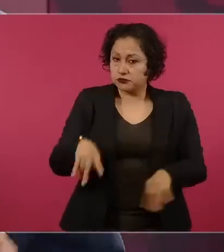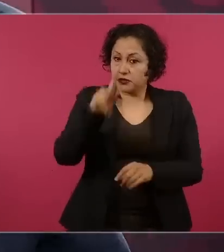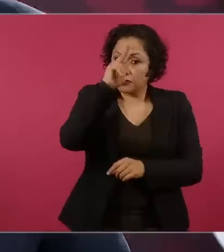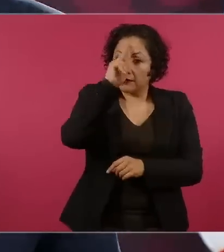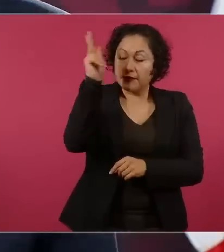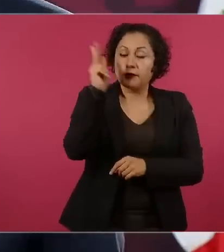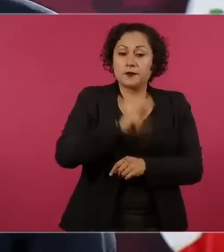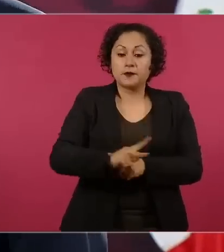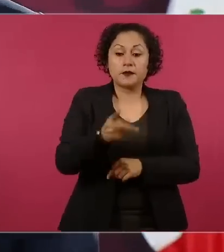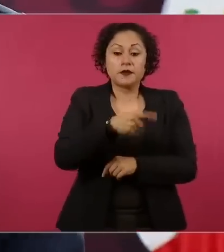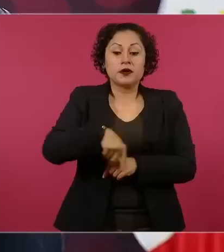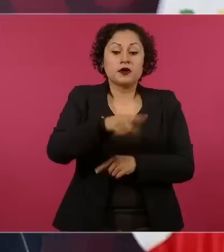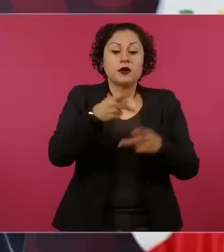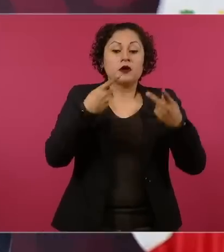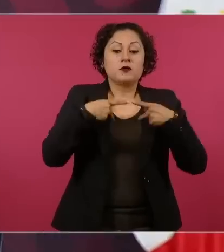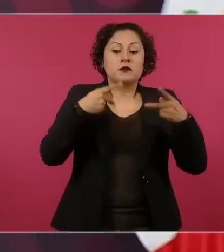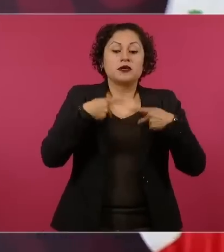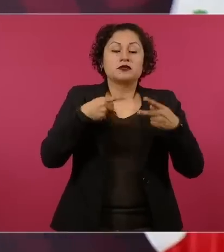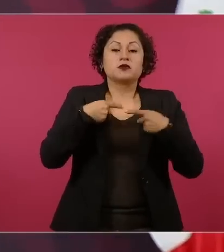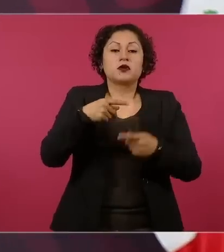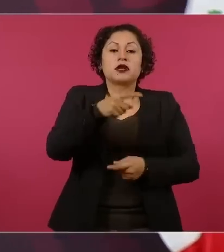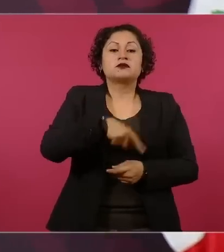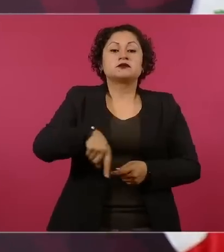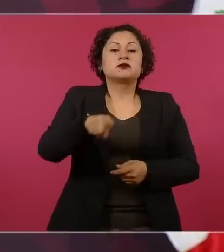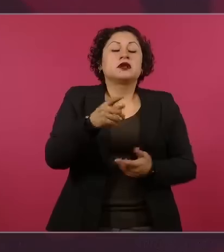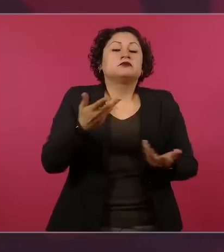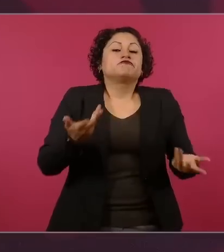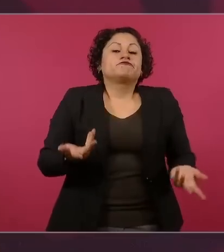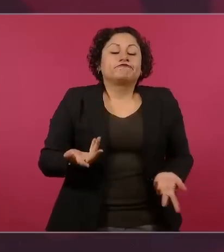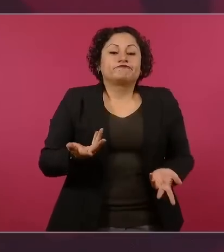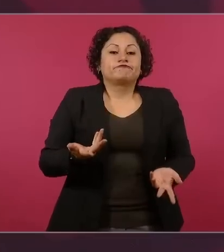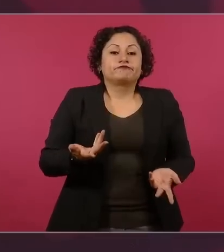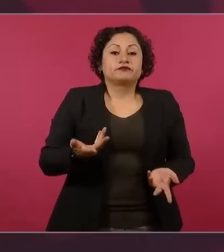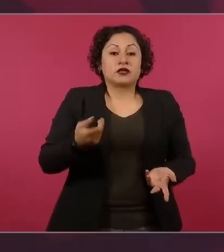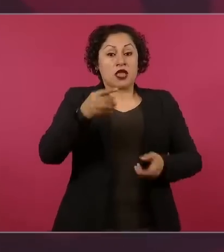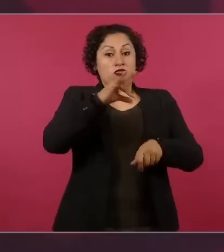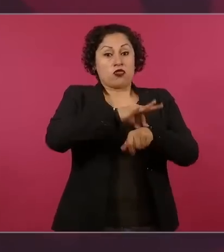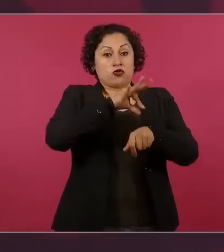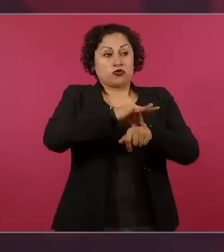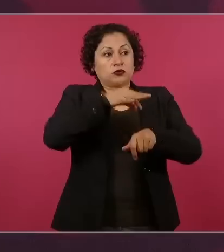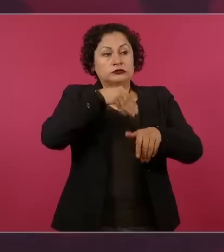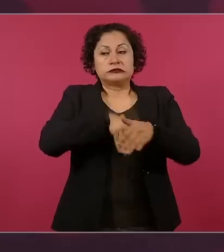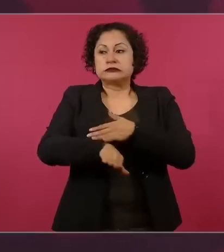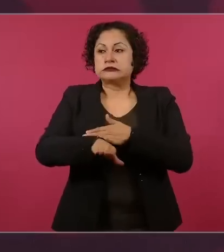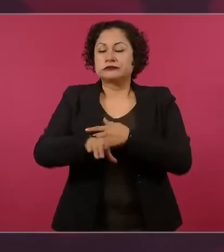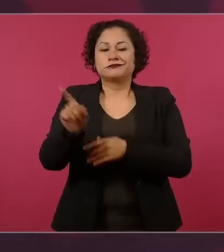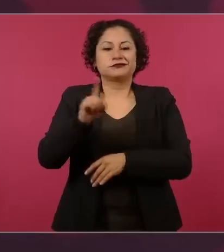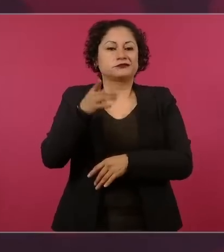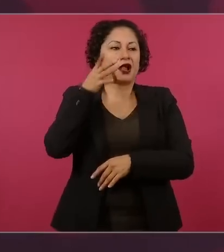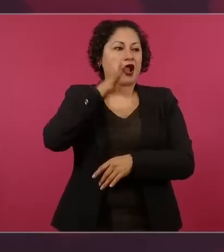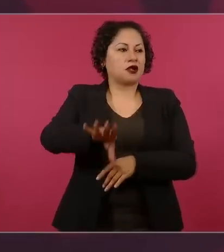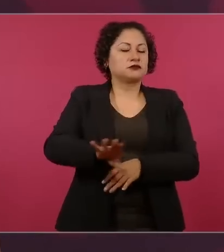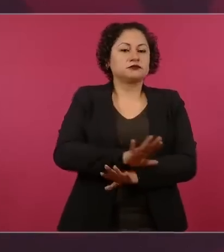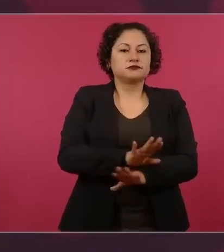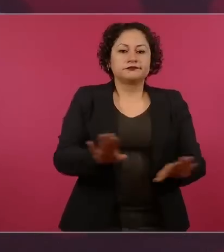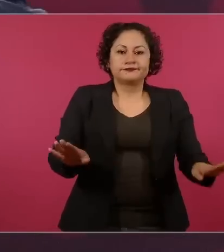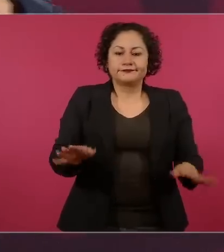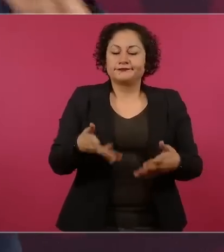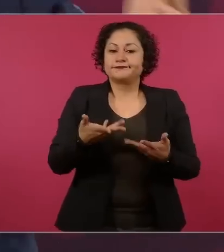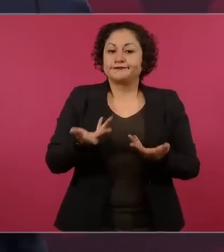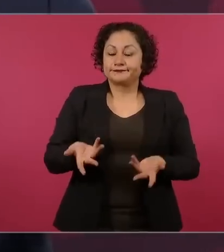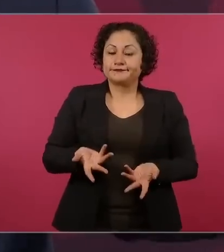los especialistas, ¿no?, a los hospitales. Entonces,